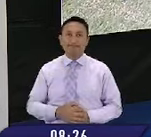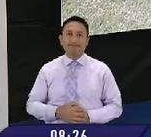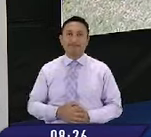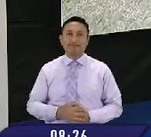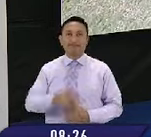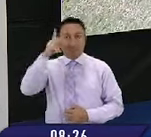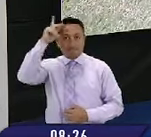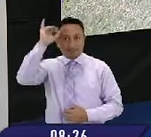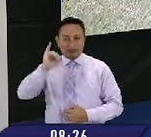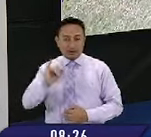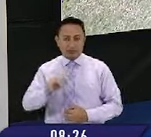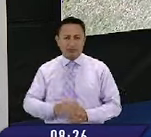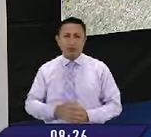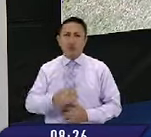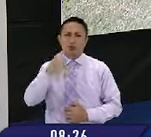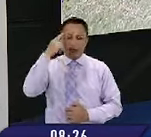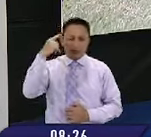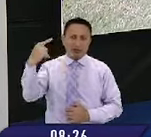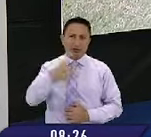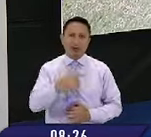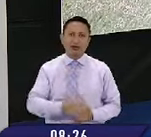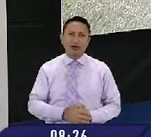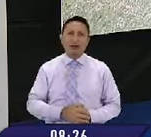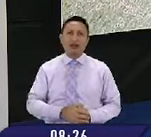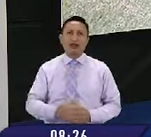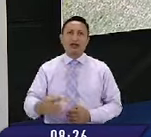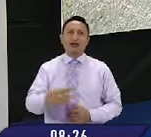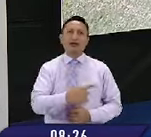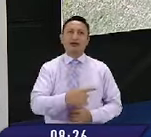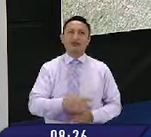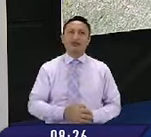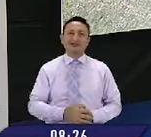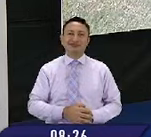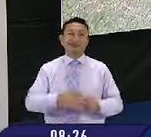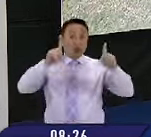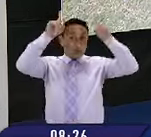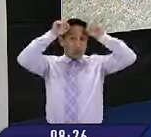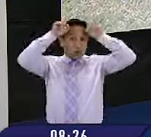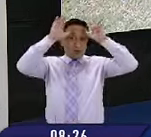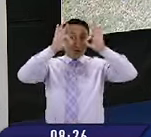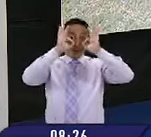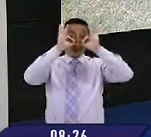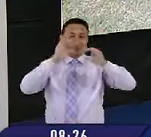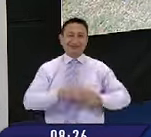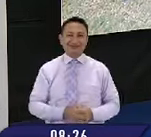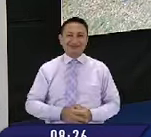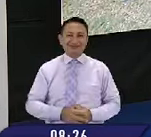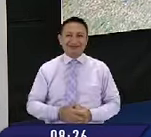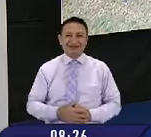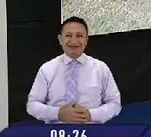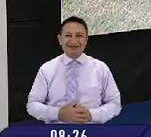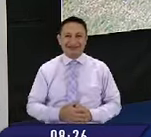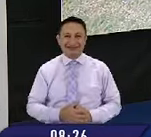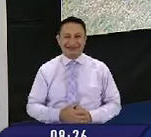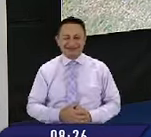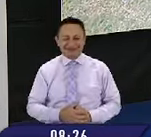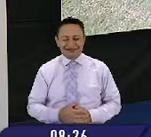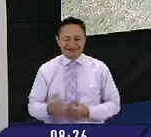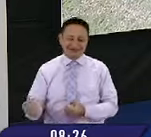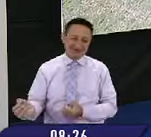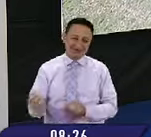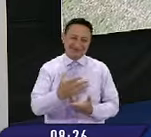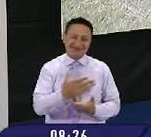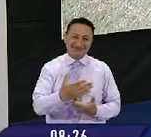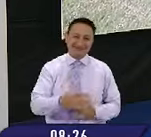querida Pris, pensé que estabas en el cuartel general de Batman y Robin. Así que adelante, mi querida, cuéntanos. Dale,